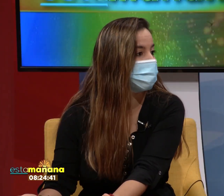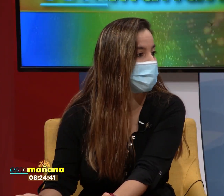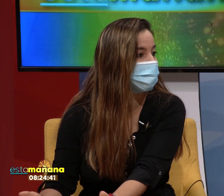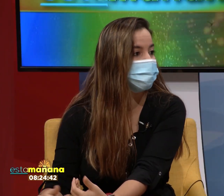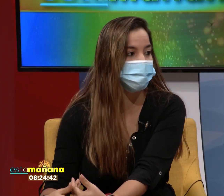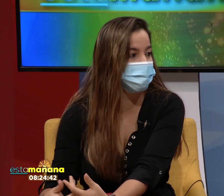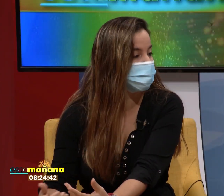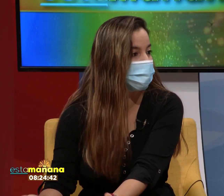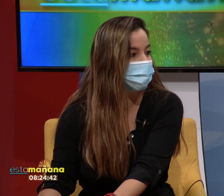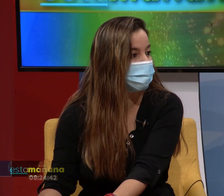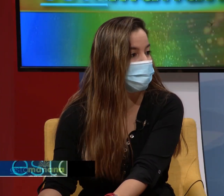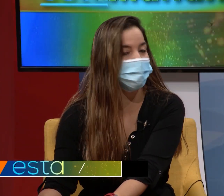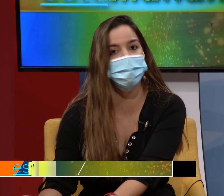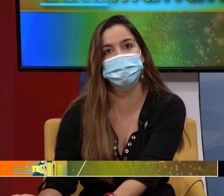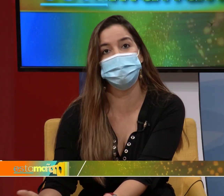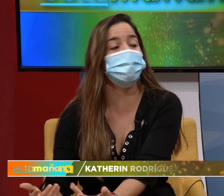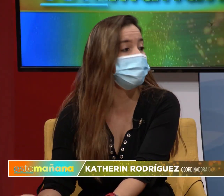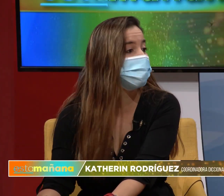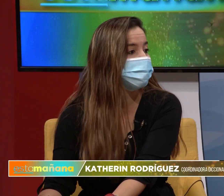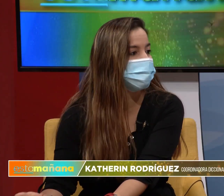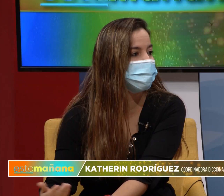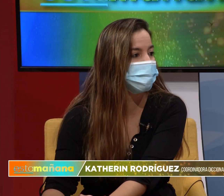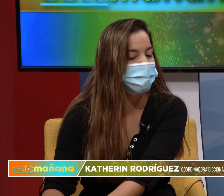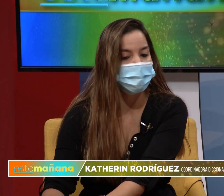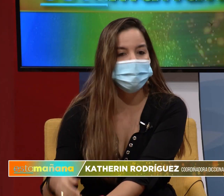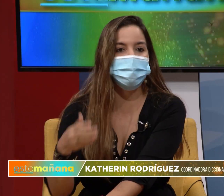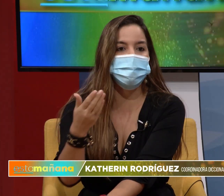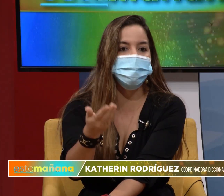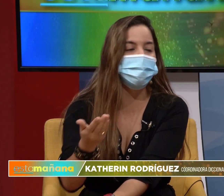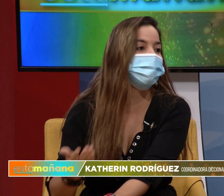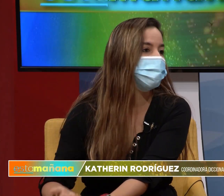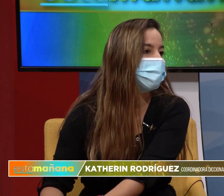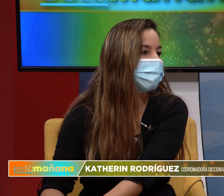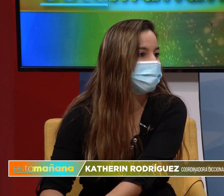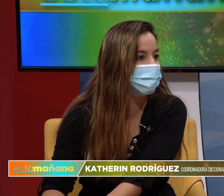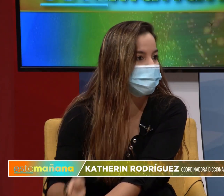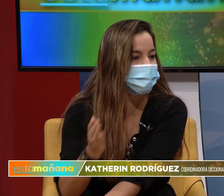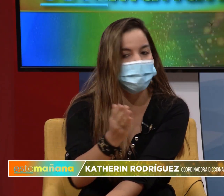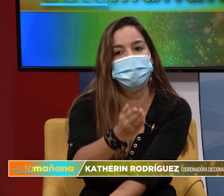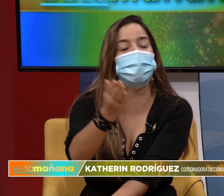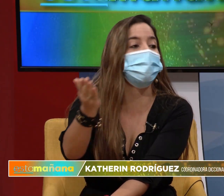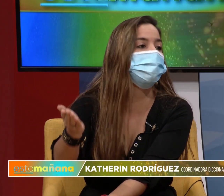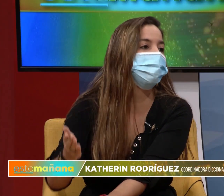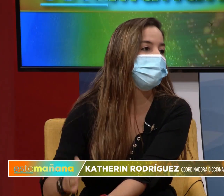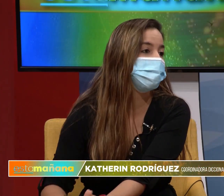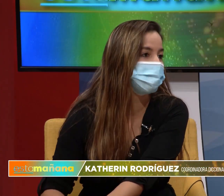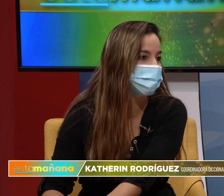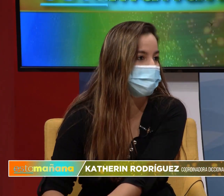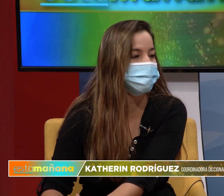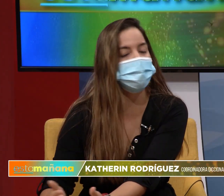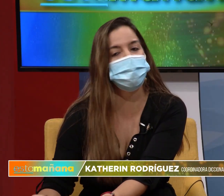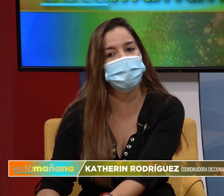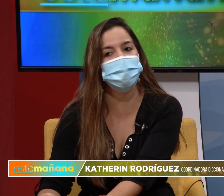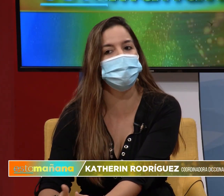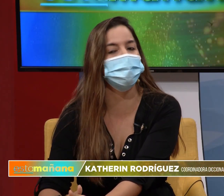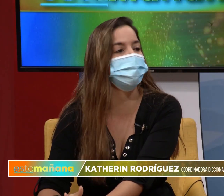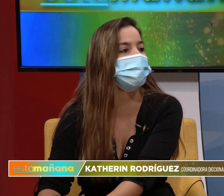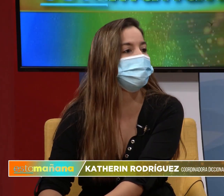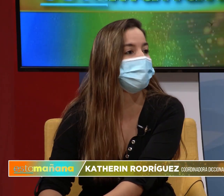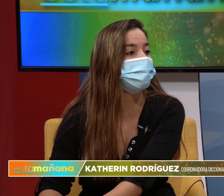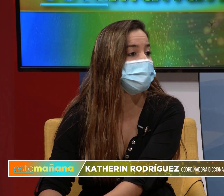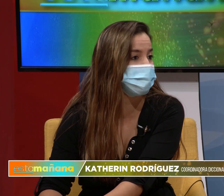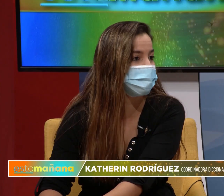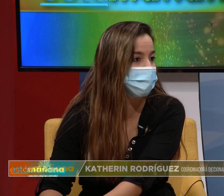escuela regular junto con estudiantes sin discapacidad, y existe la figura del intérprete que está al lado del profesor. Esa misma experiencia